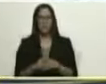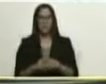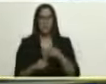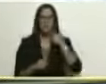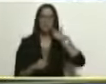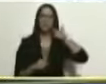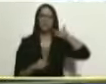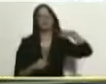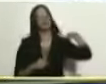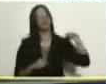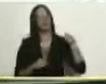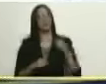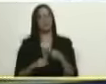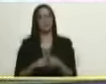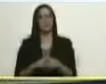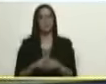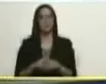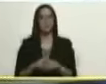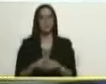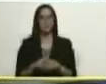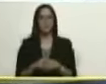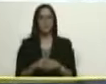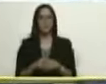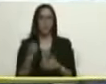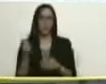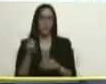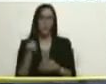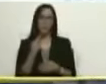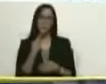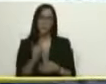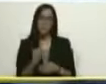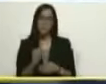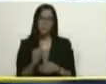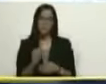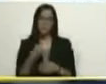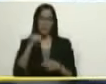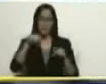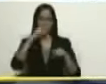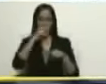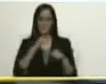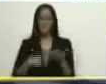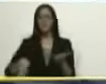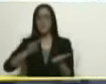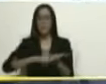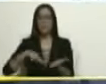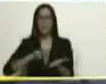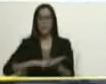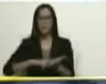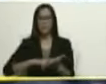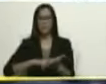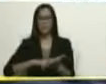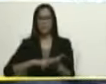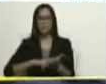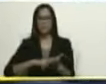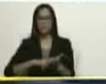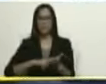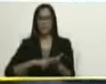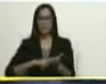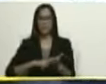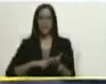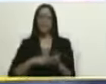a contrapelo de lo que se dice y se repite en las